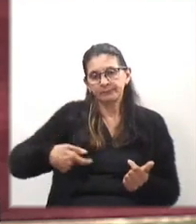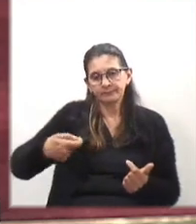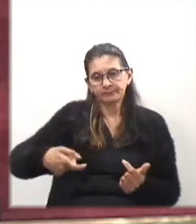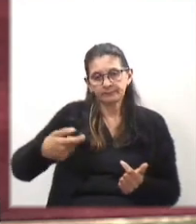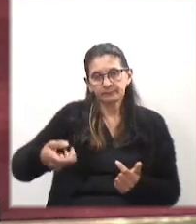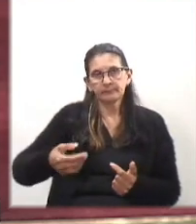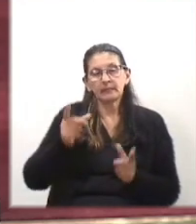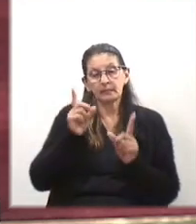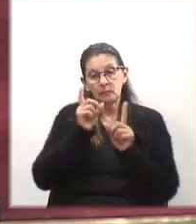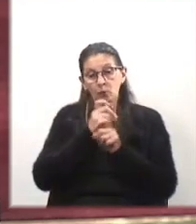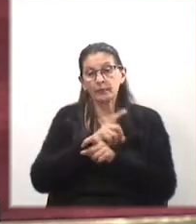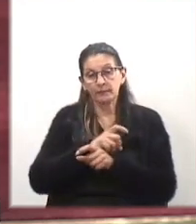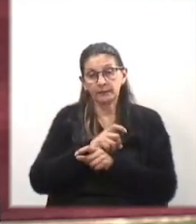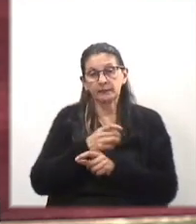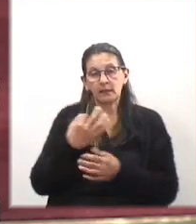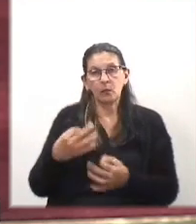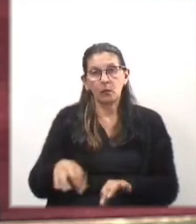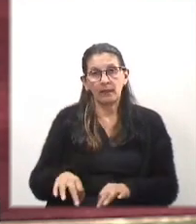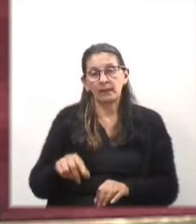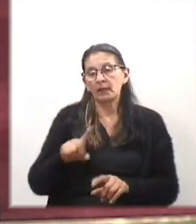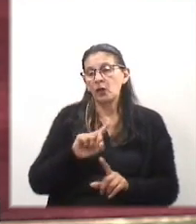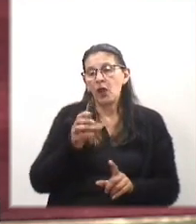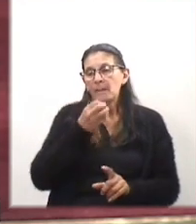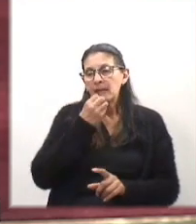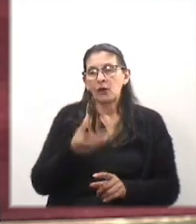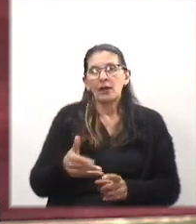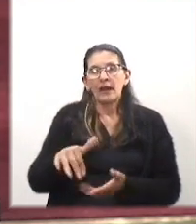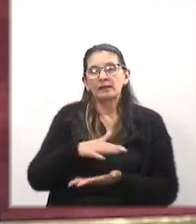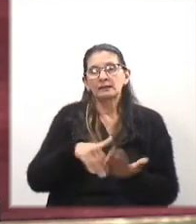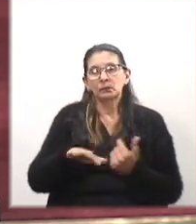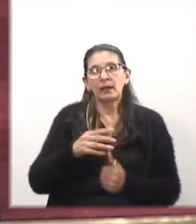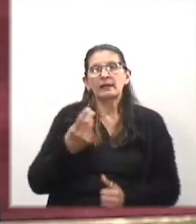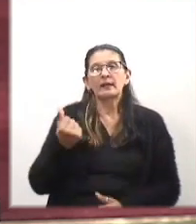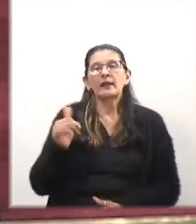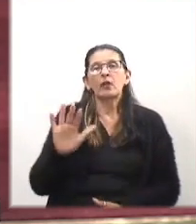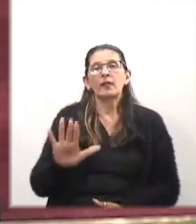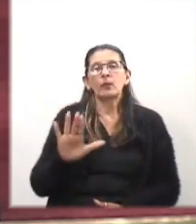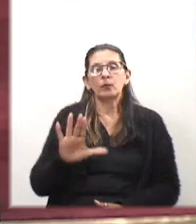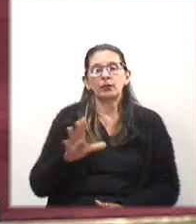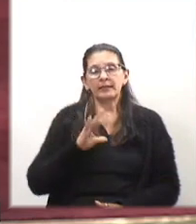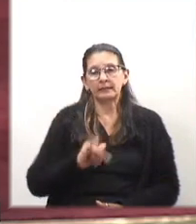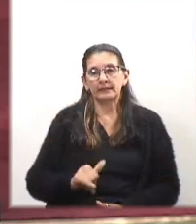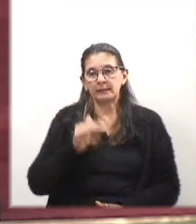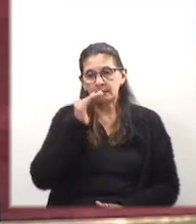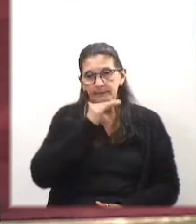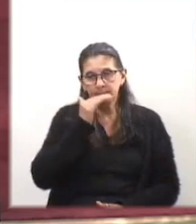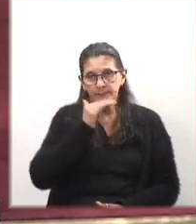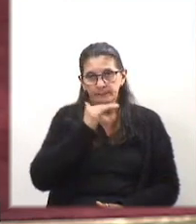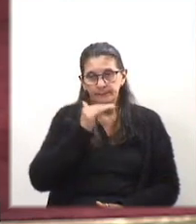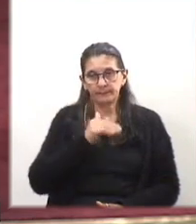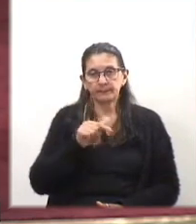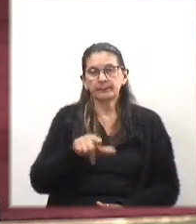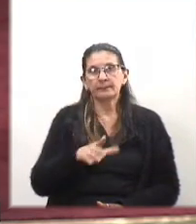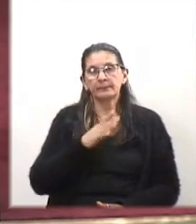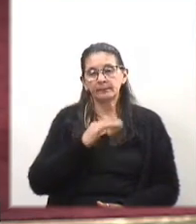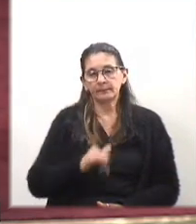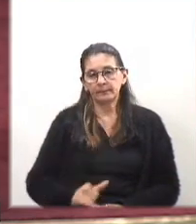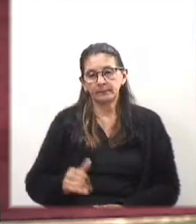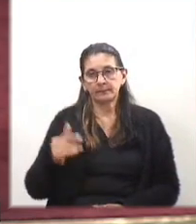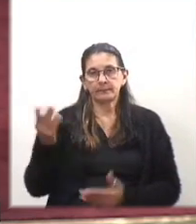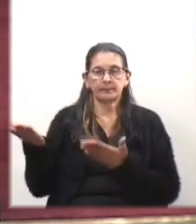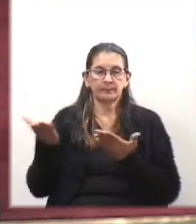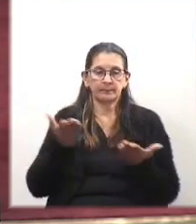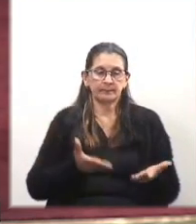difíciles de cumplir, que nada mejora la situación de los morosos que hoy tiene la caja. Tras recibir